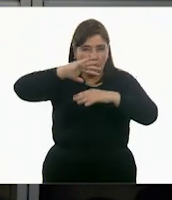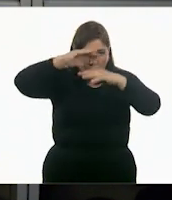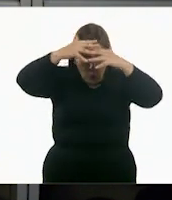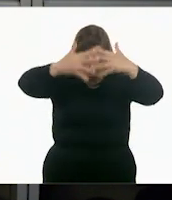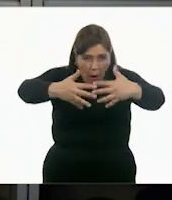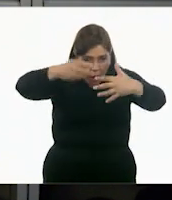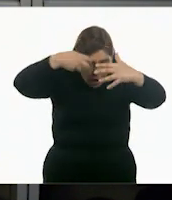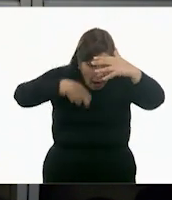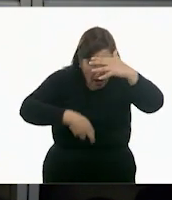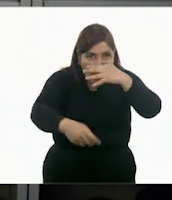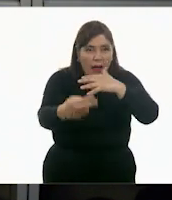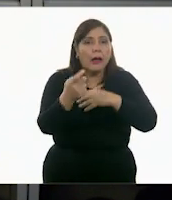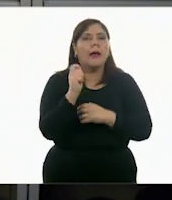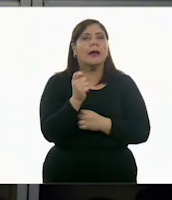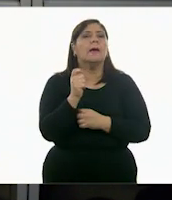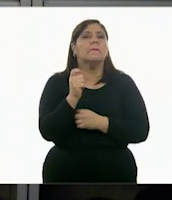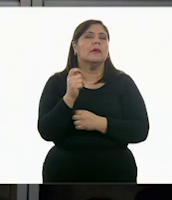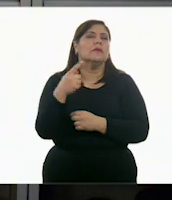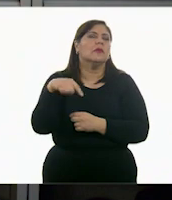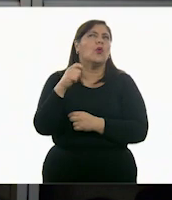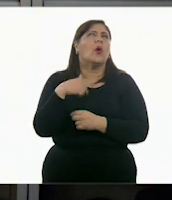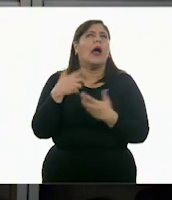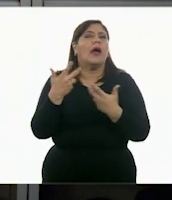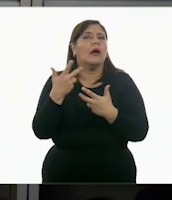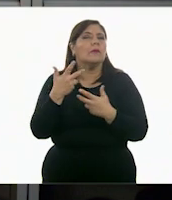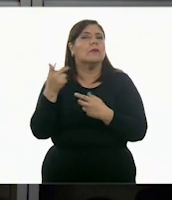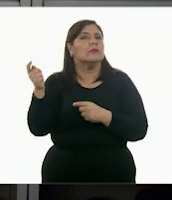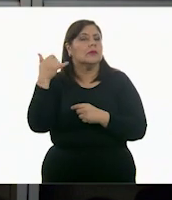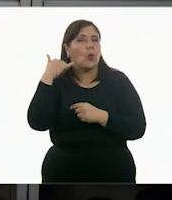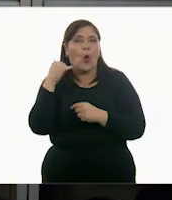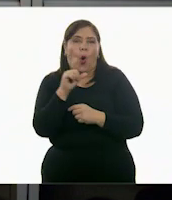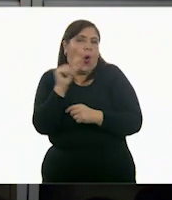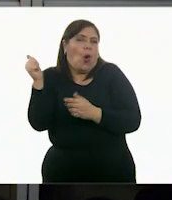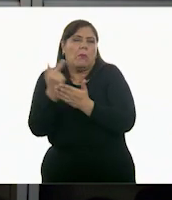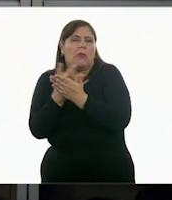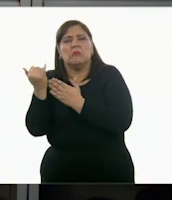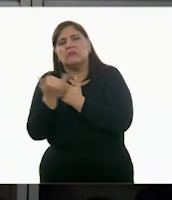sumergidas, en realidad estábamos haciendo en la península de Yucatán otro proyecto,